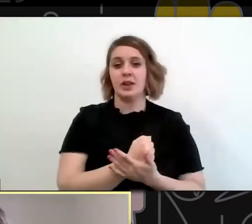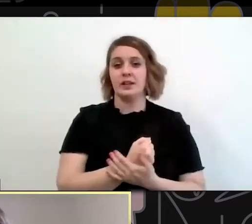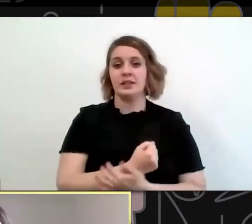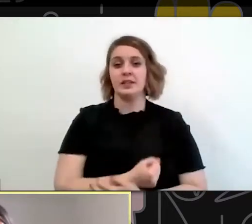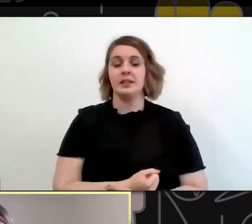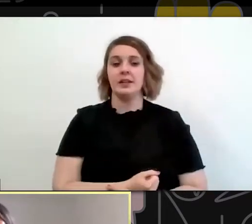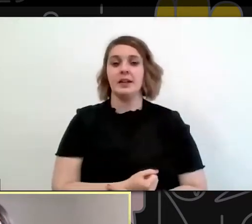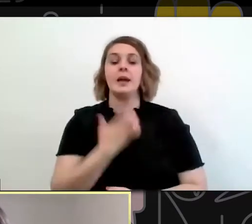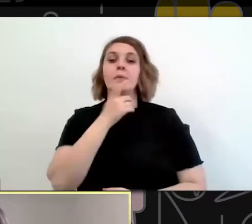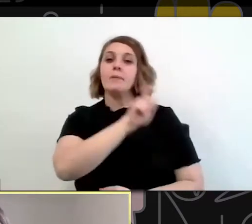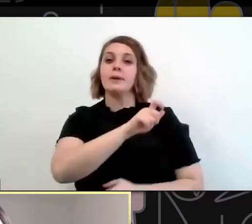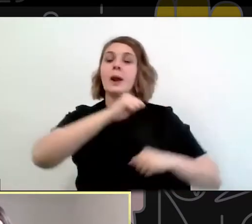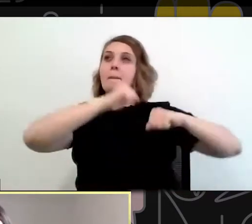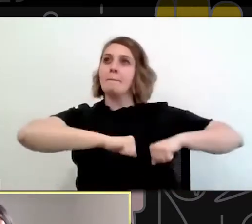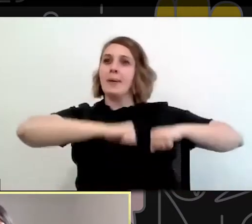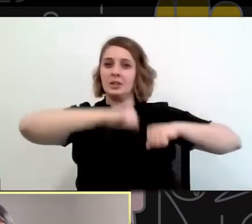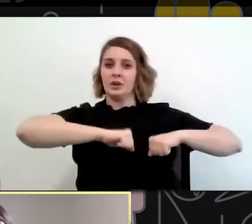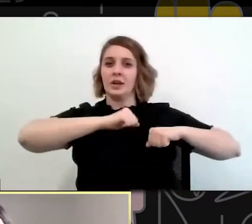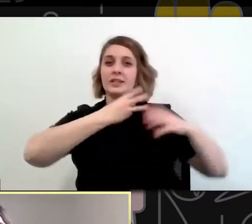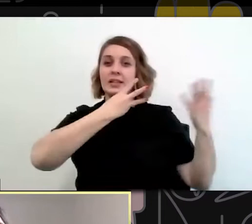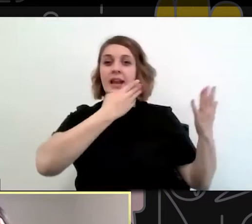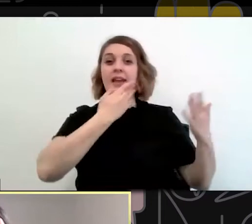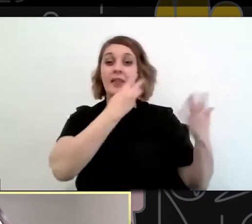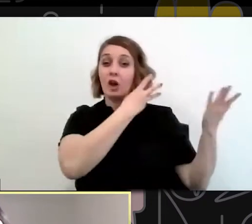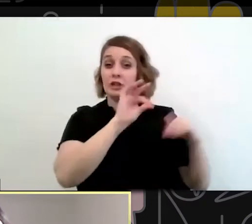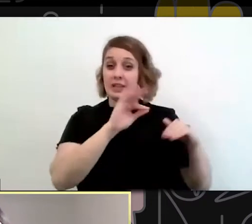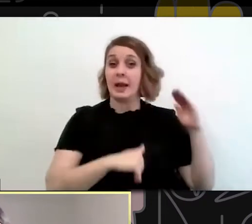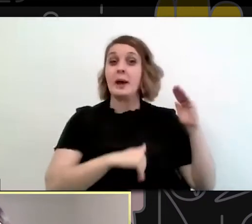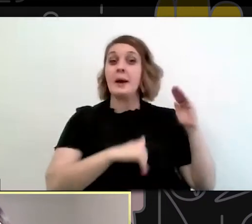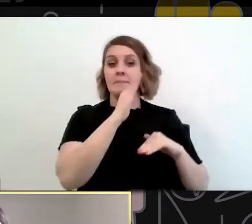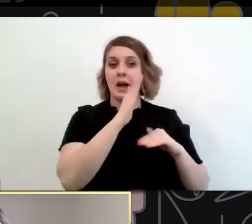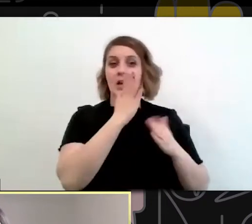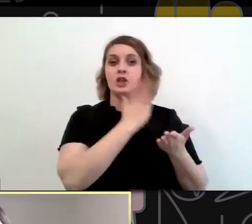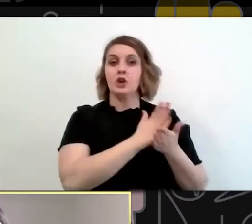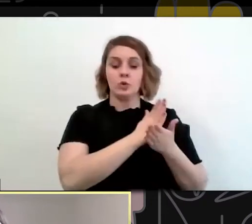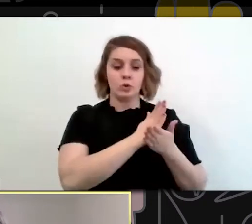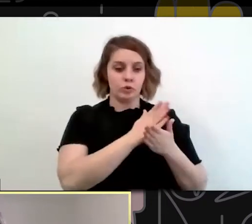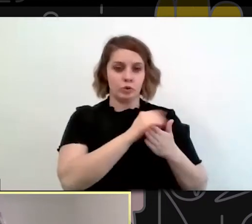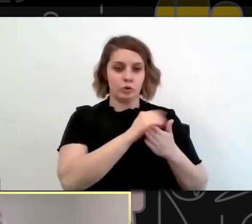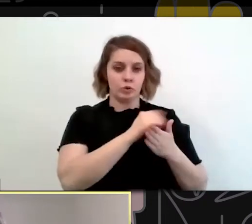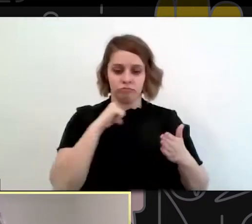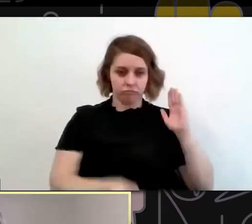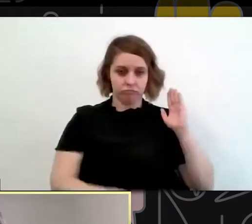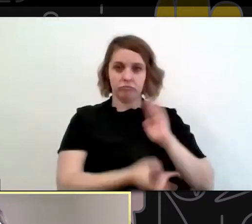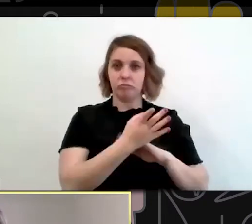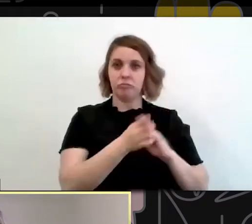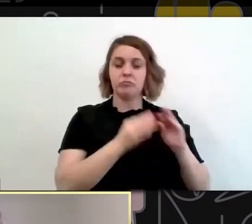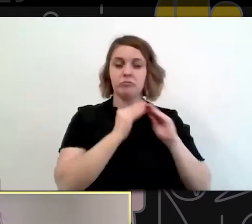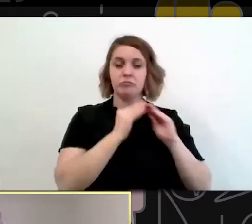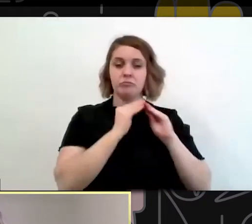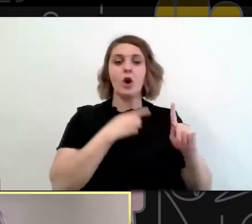mayores, por ejemplo, hubo mayores de 80 años que crearon su propio curso para mejorar